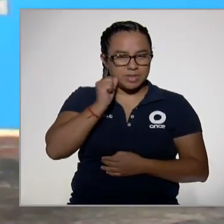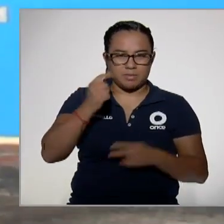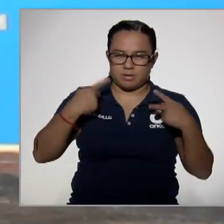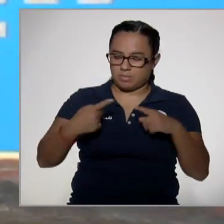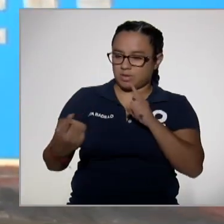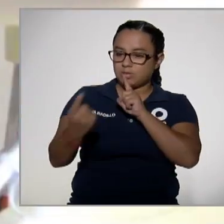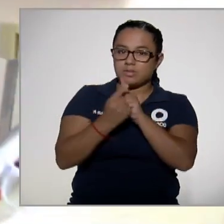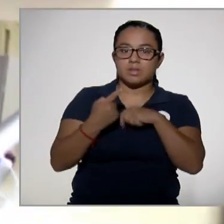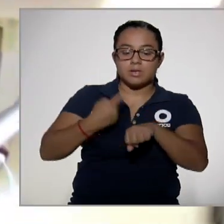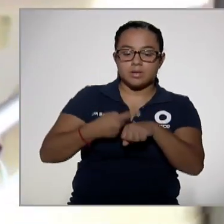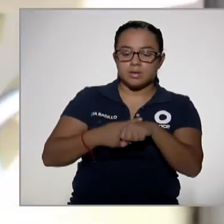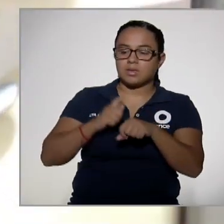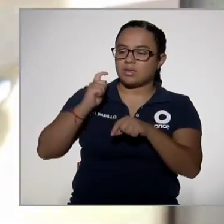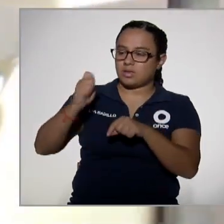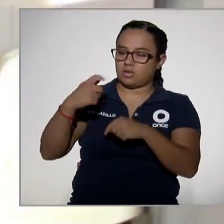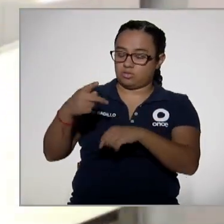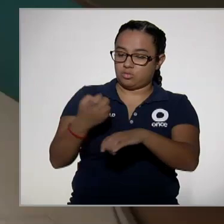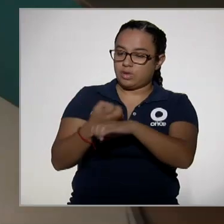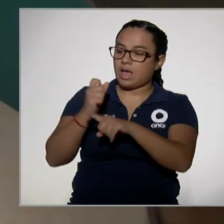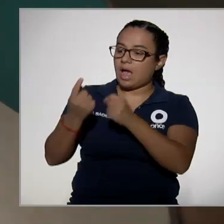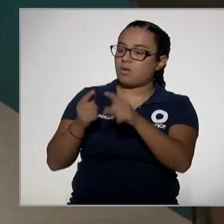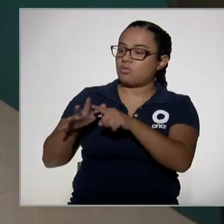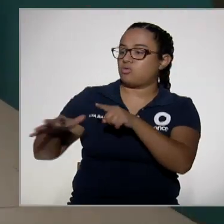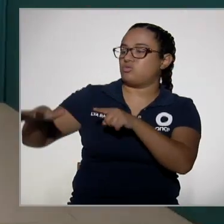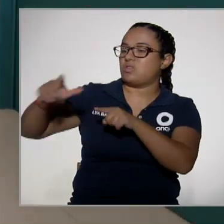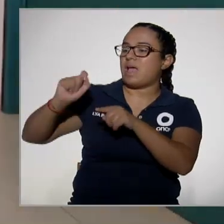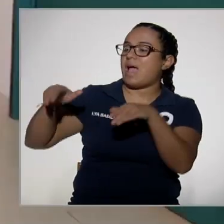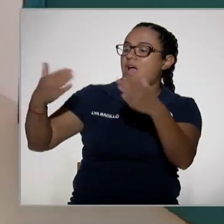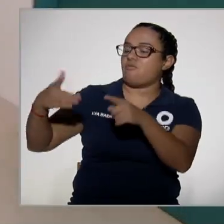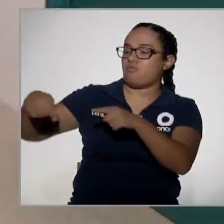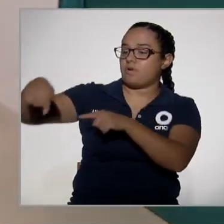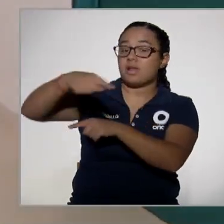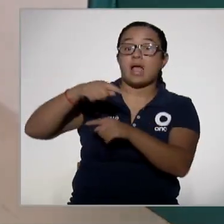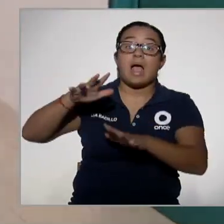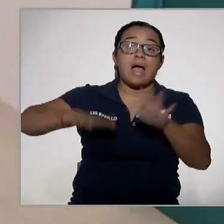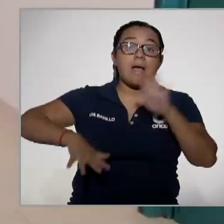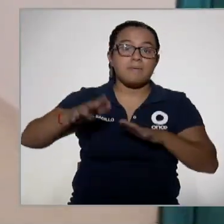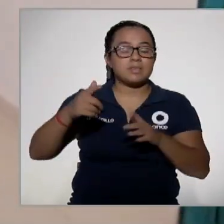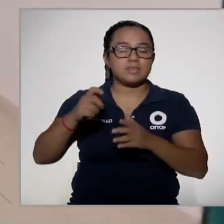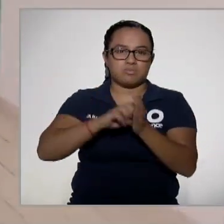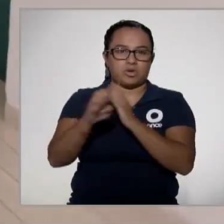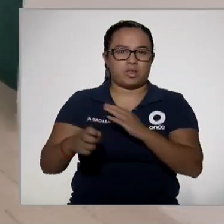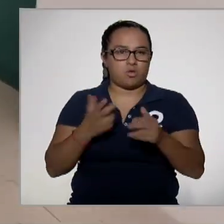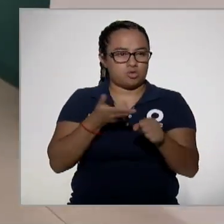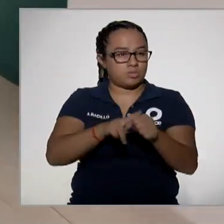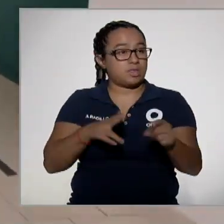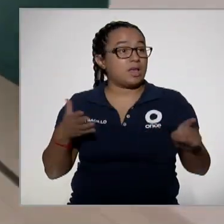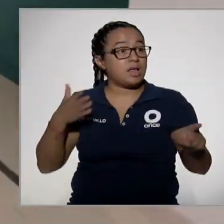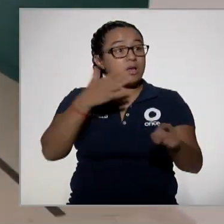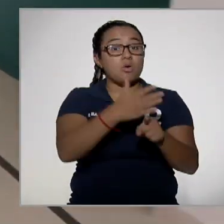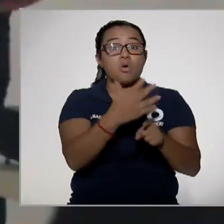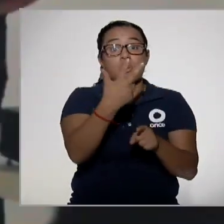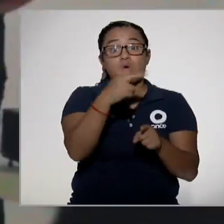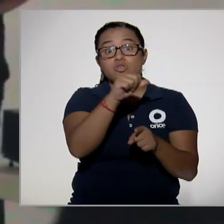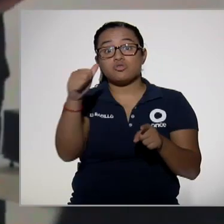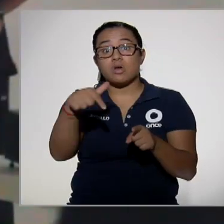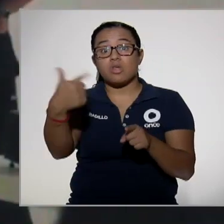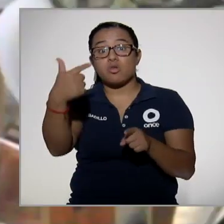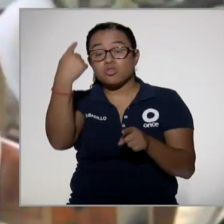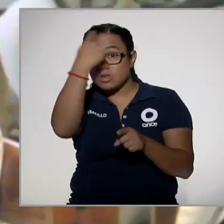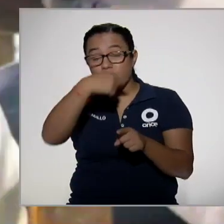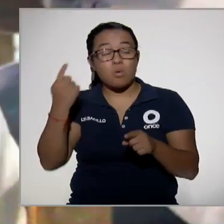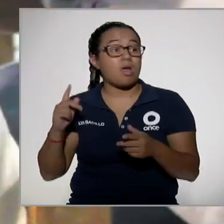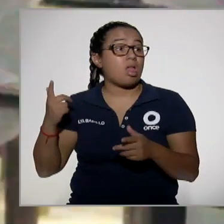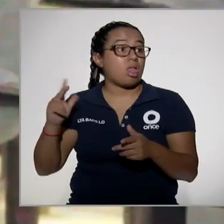llegan de los alrededores del estado algunos inclusive hacen de 8 hasta 12 horas de trayecto para poder atenderse y sabemos